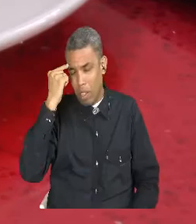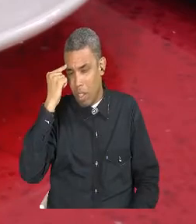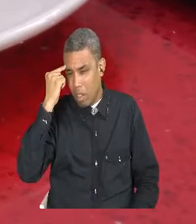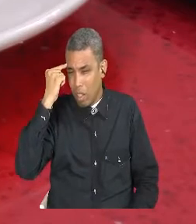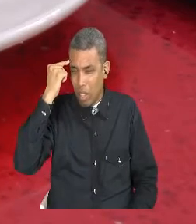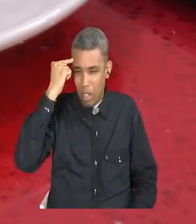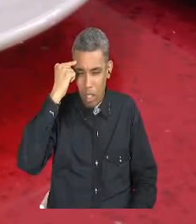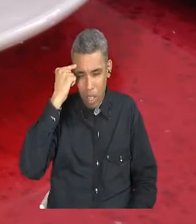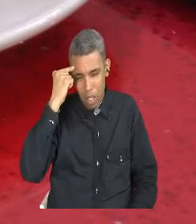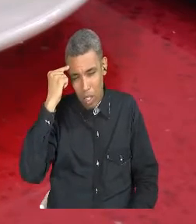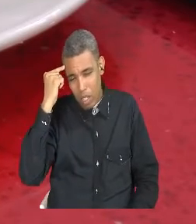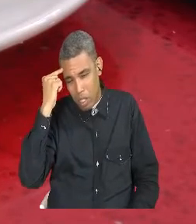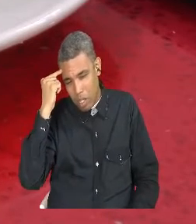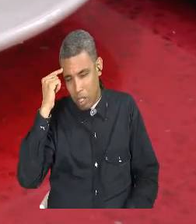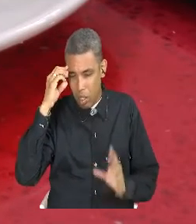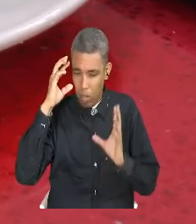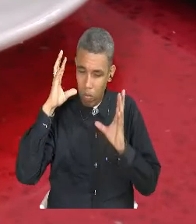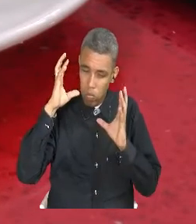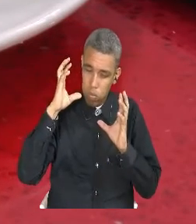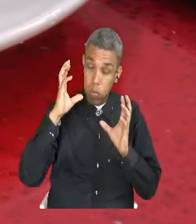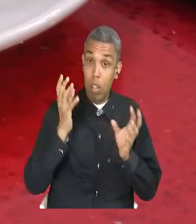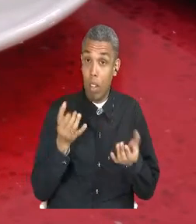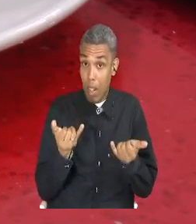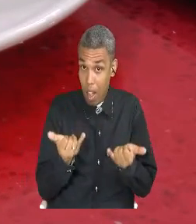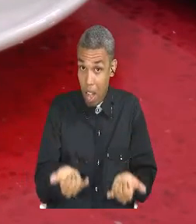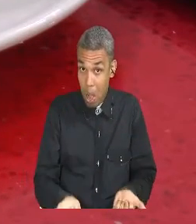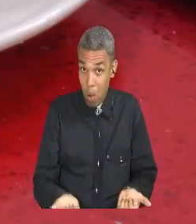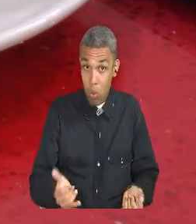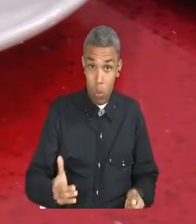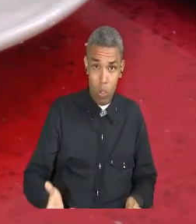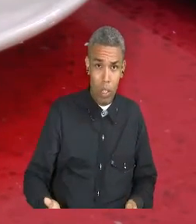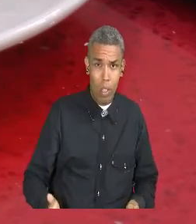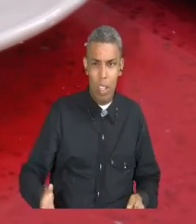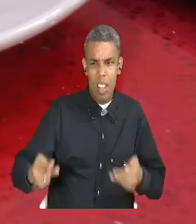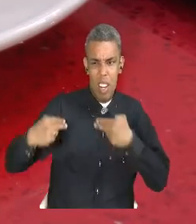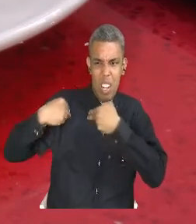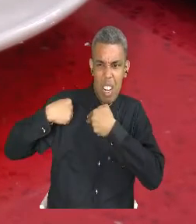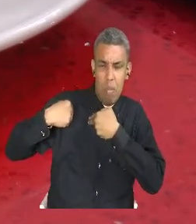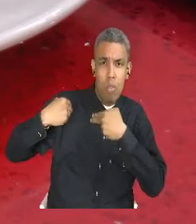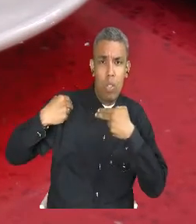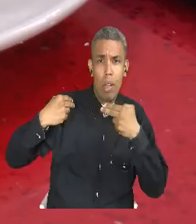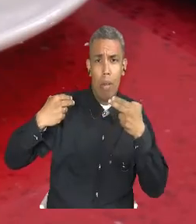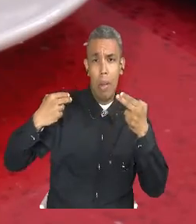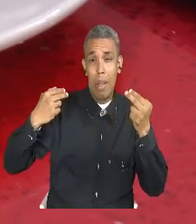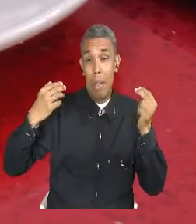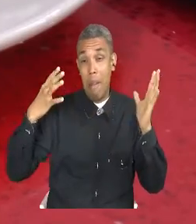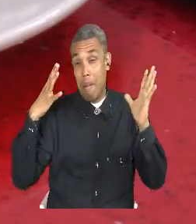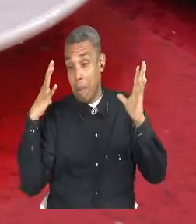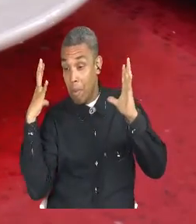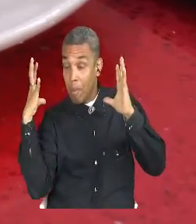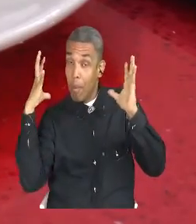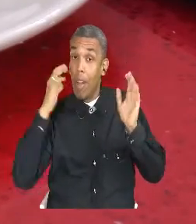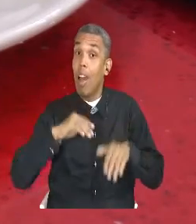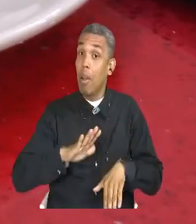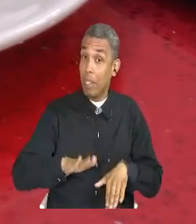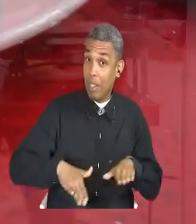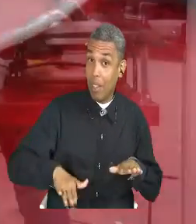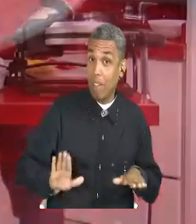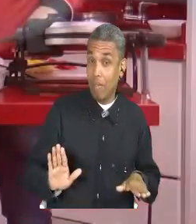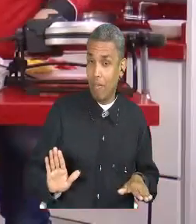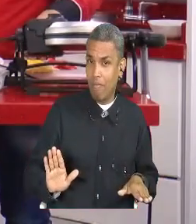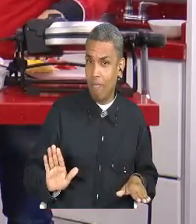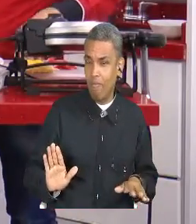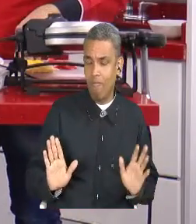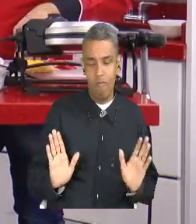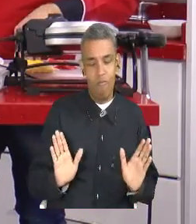Todo ahora que estoy viviendo esta vida pública, se deja uno como afectar, pero bueno, no, mi